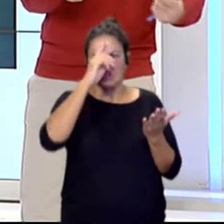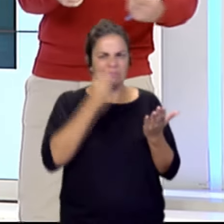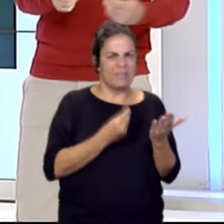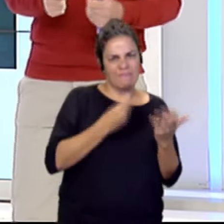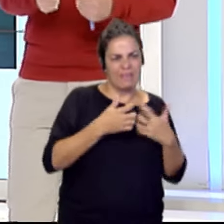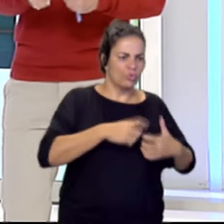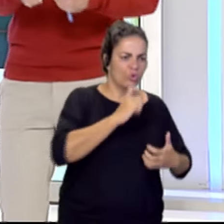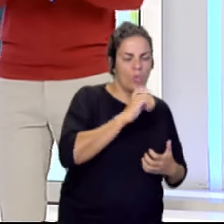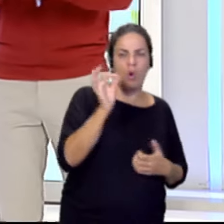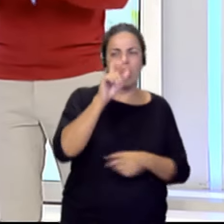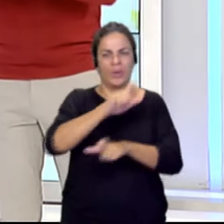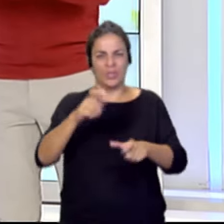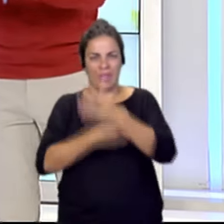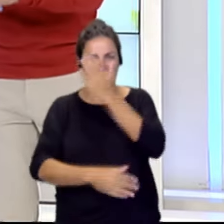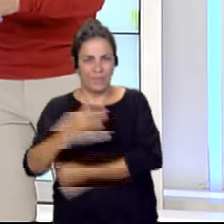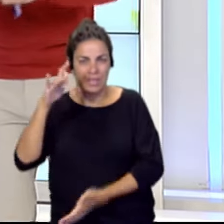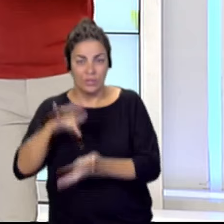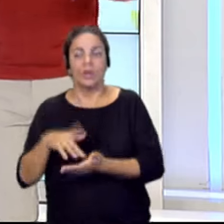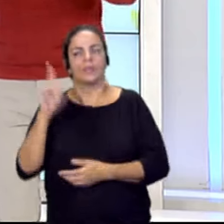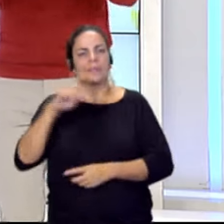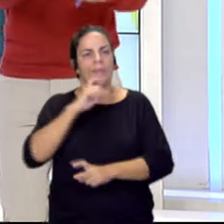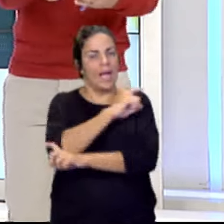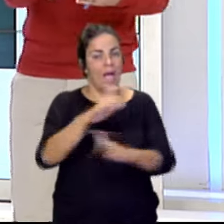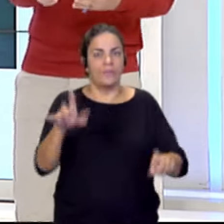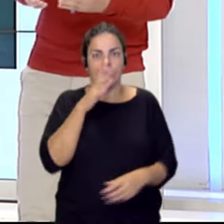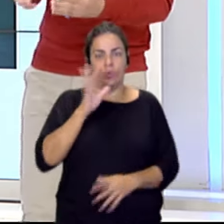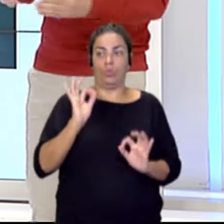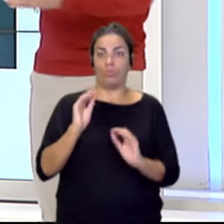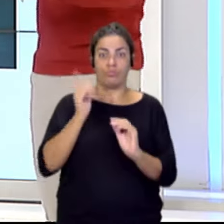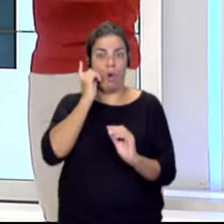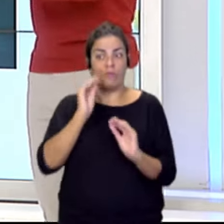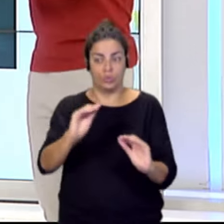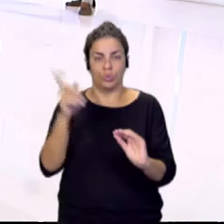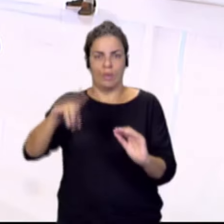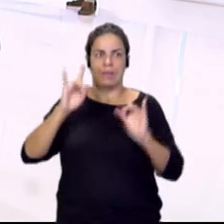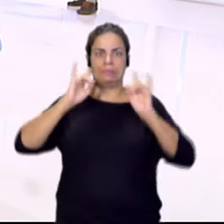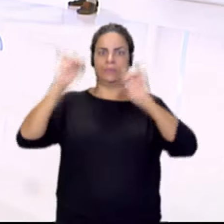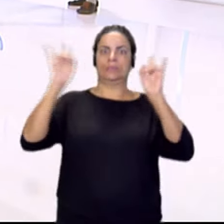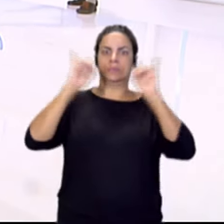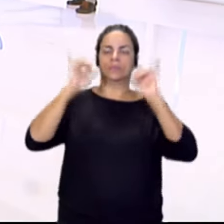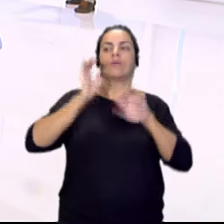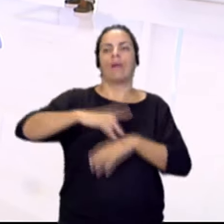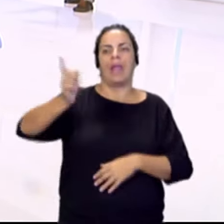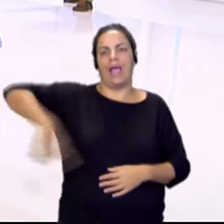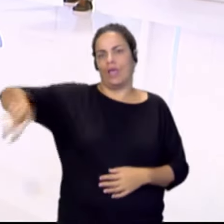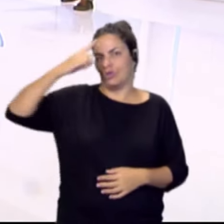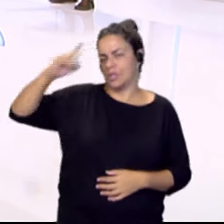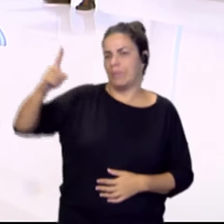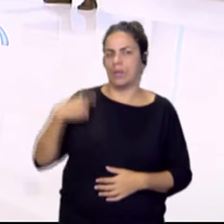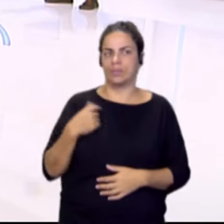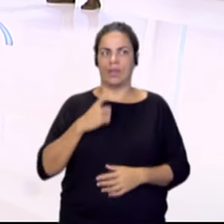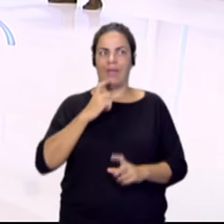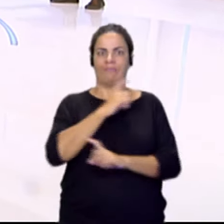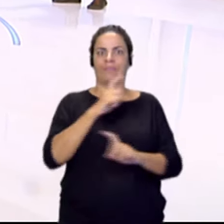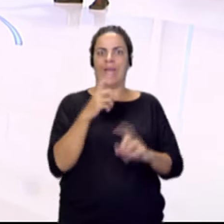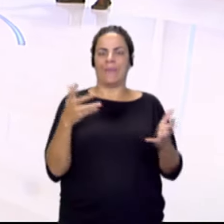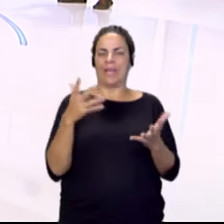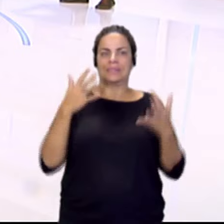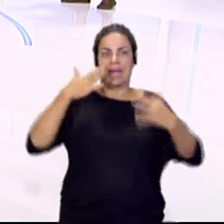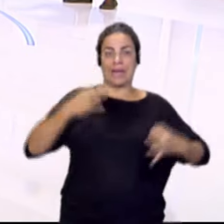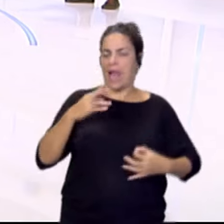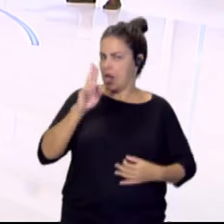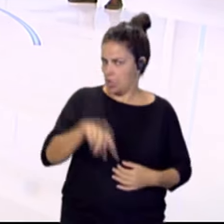discapacidad, porque los teléfonos van a empezar a sonar. Bueno, que ellos sepan también, Pilar, Pepe, Paco, Farruco, que no es una alerta real. Si están en Tenerife, que sepan